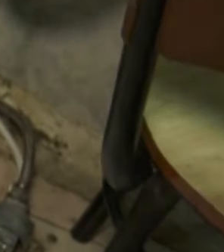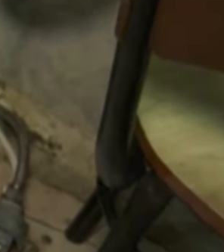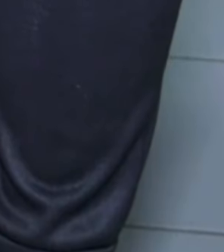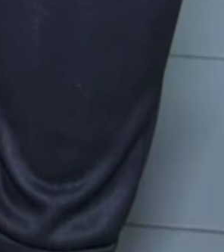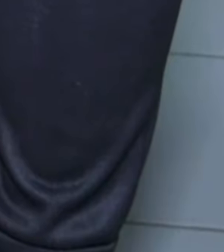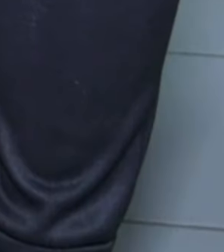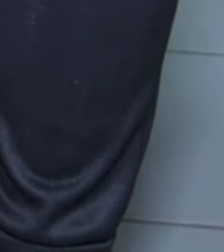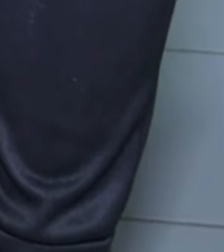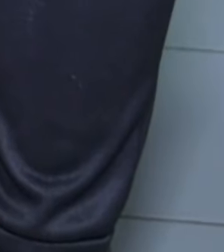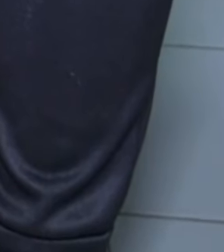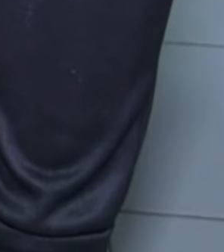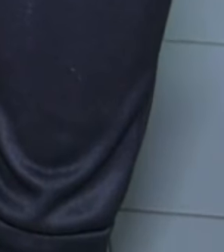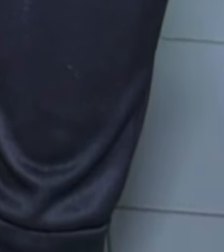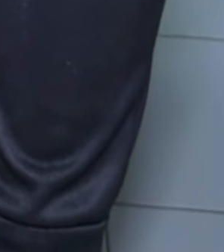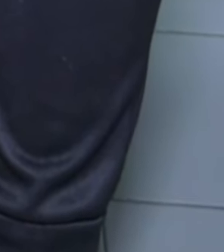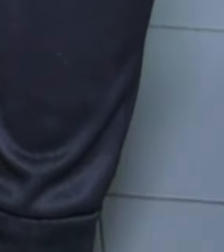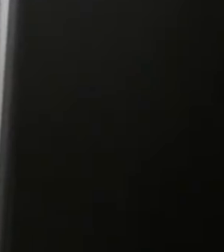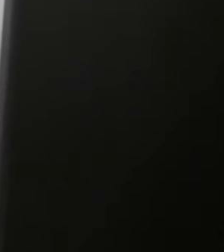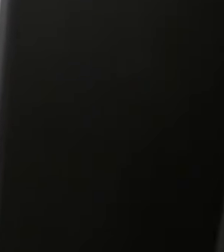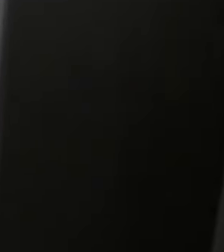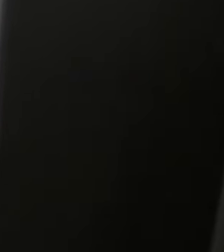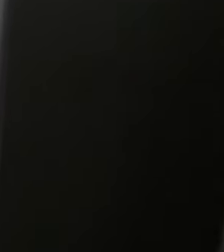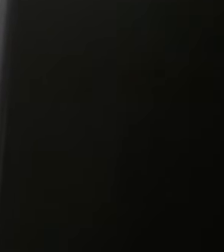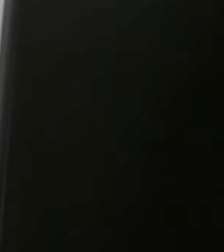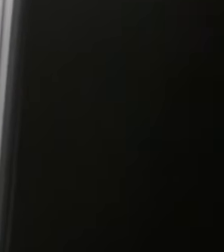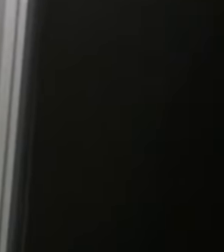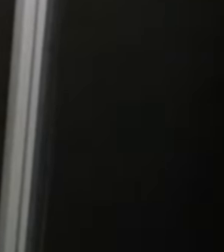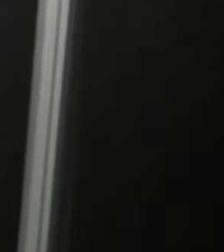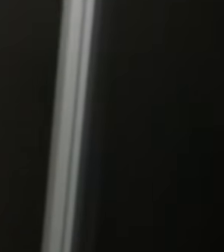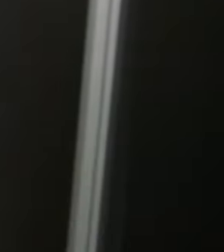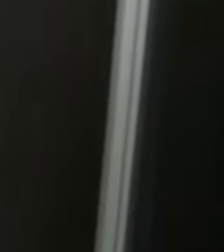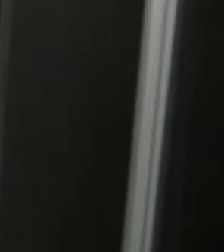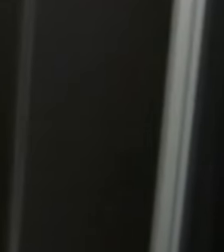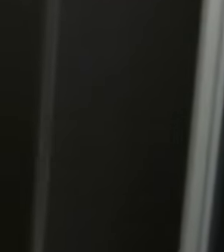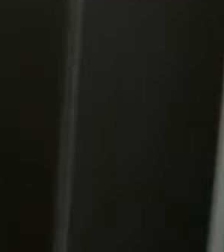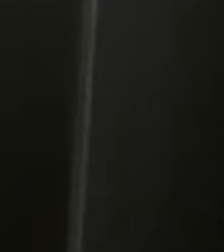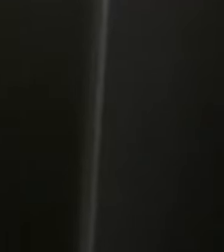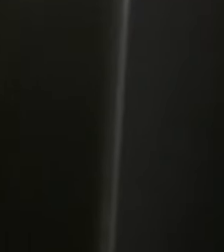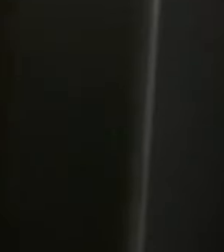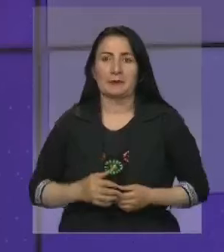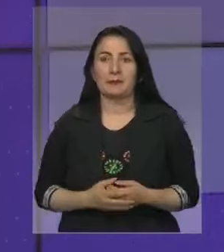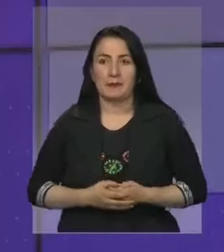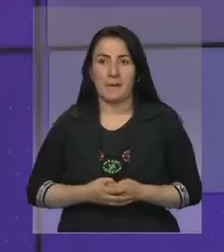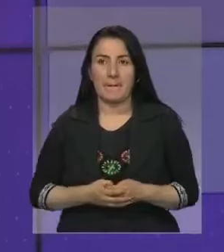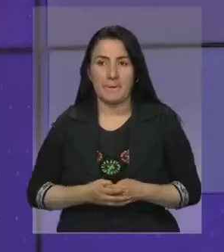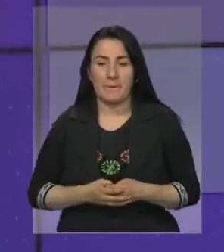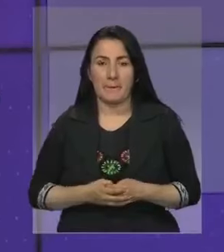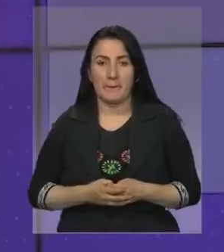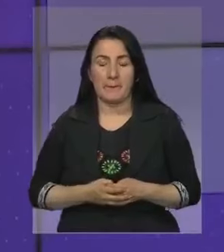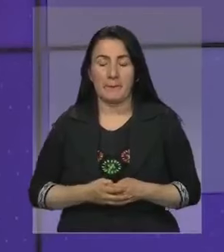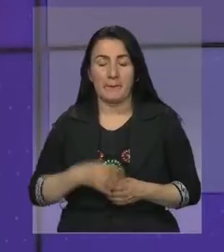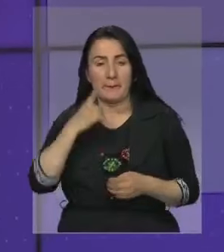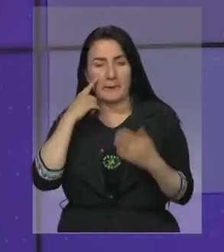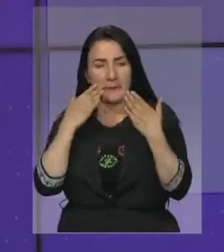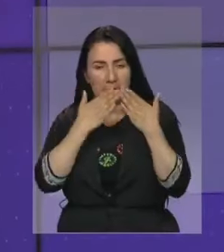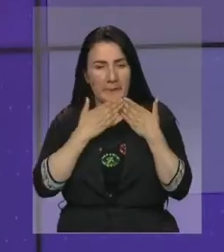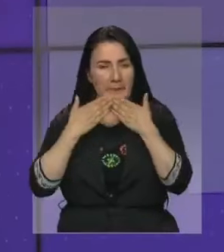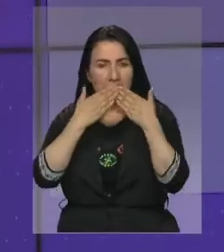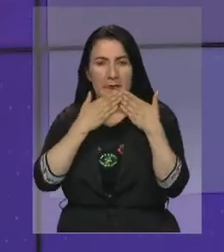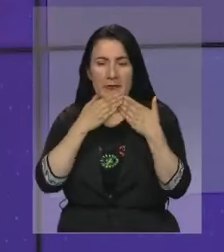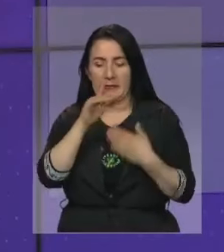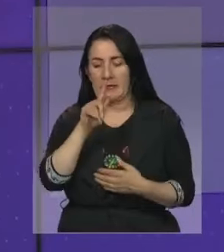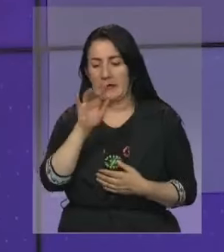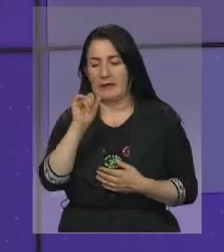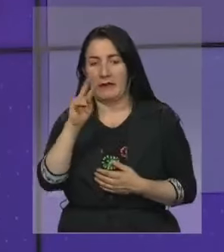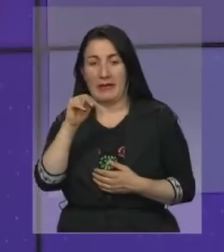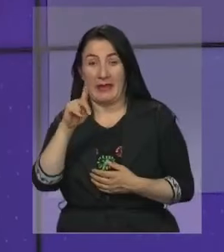puede consultarlo a través de la página del acueducto o la Alcaldía de Bogotá. Un estudio de Fenalco Sostenible